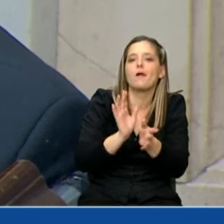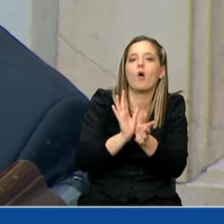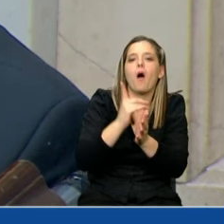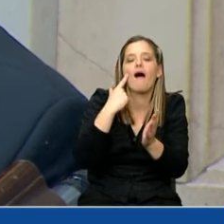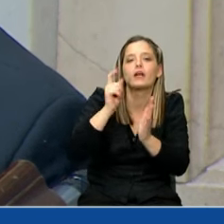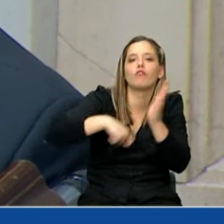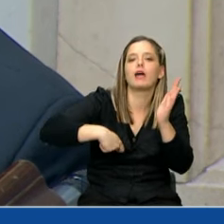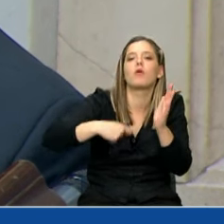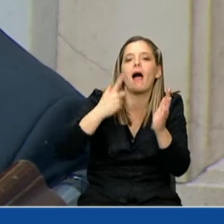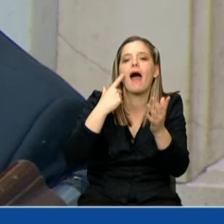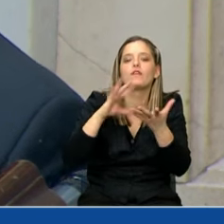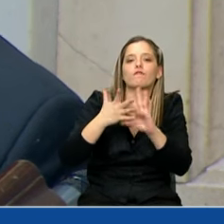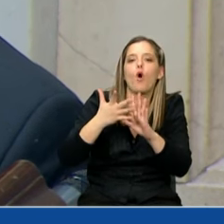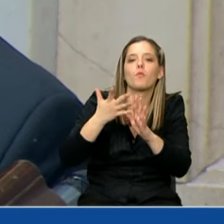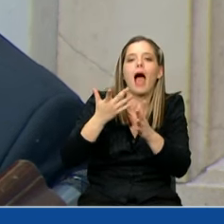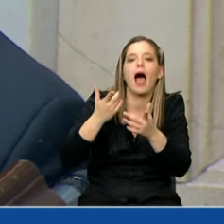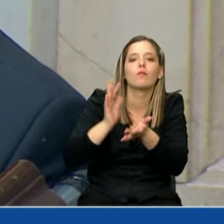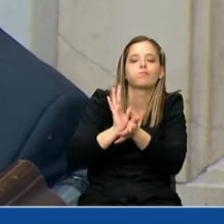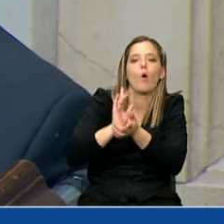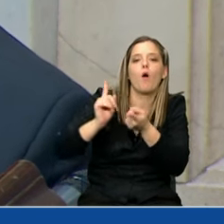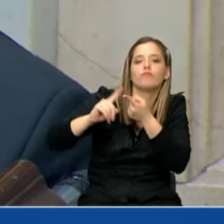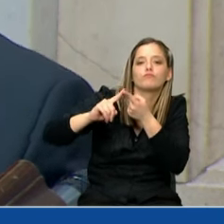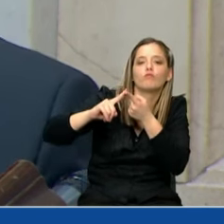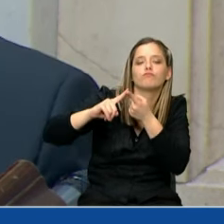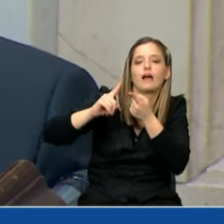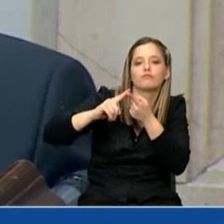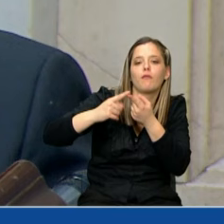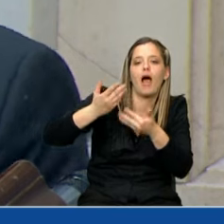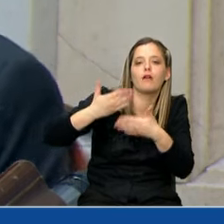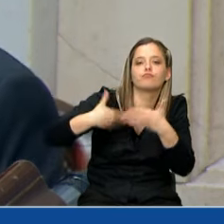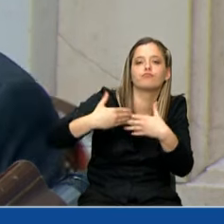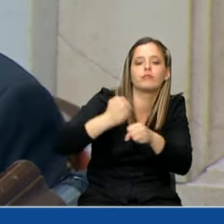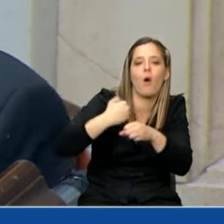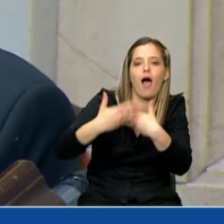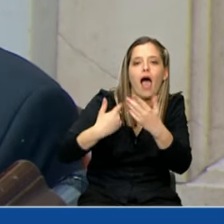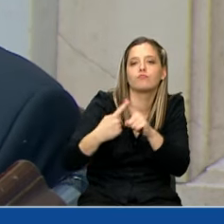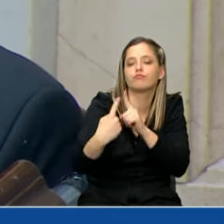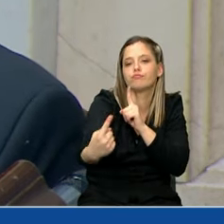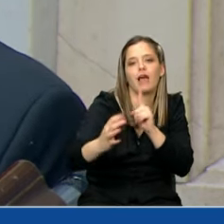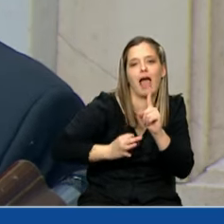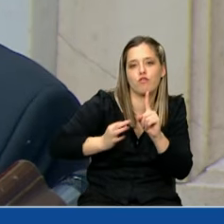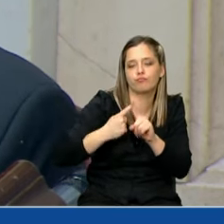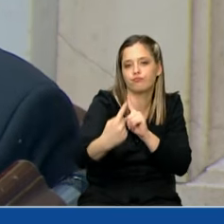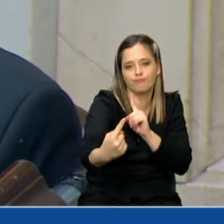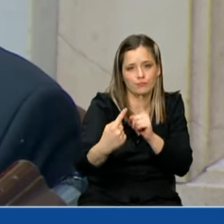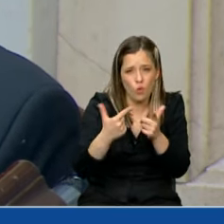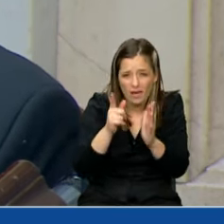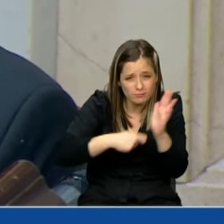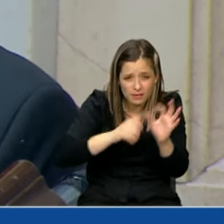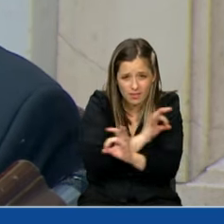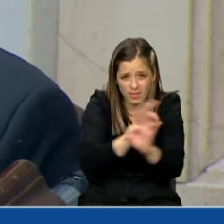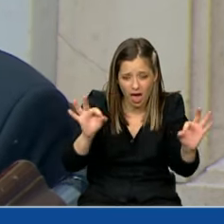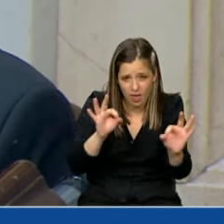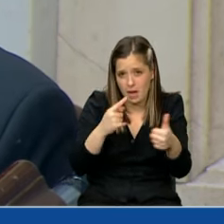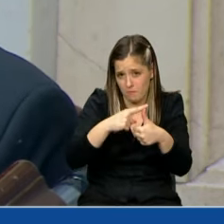un acuerdo programático que sea sostenible en el tiempo La segunda gran inconsistencia